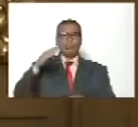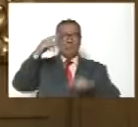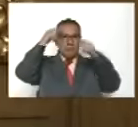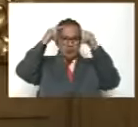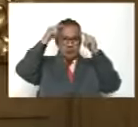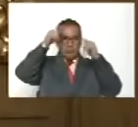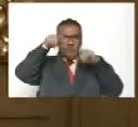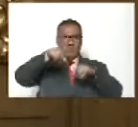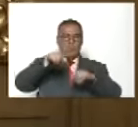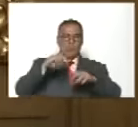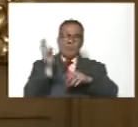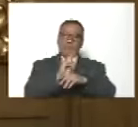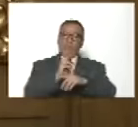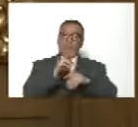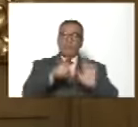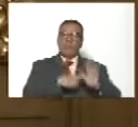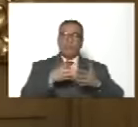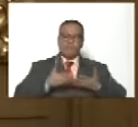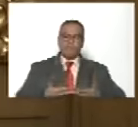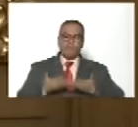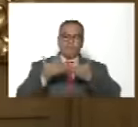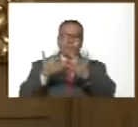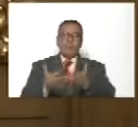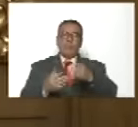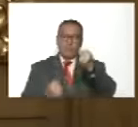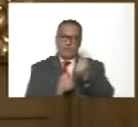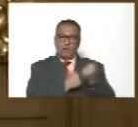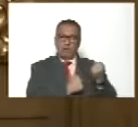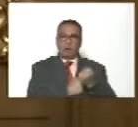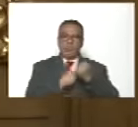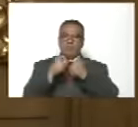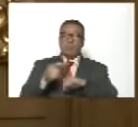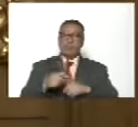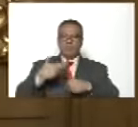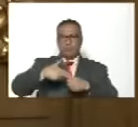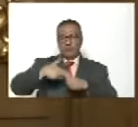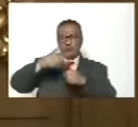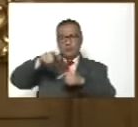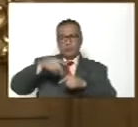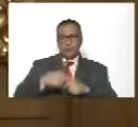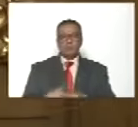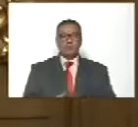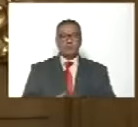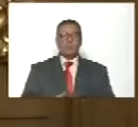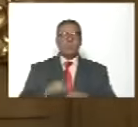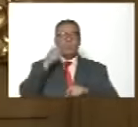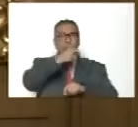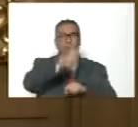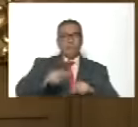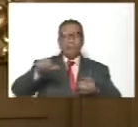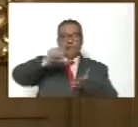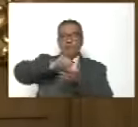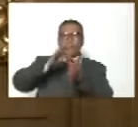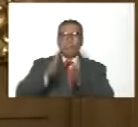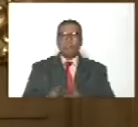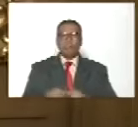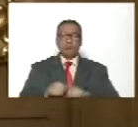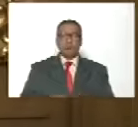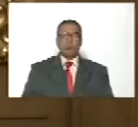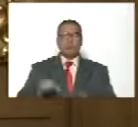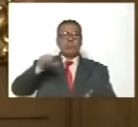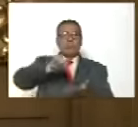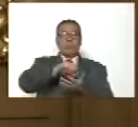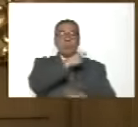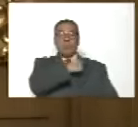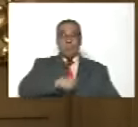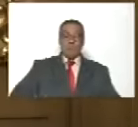Chávez inmediatamente ofreció apoyo con combustible al pueblo iraní, al